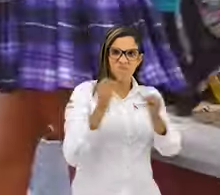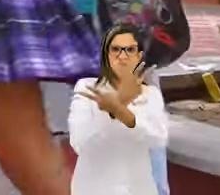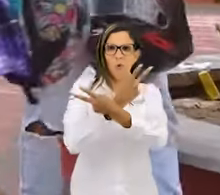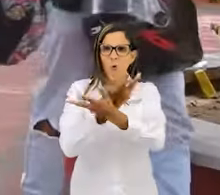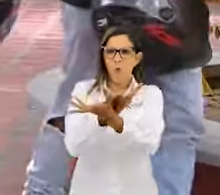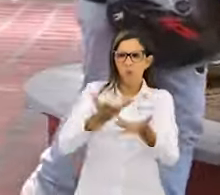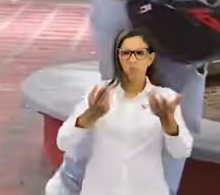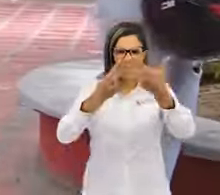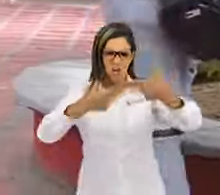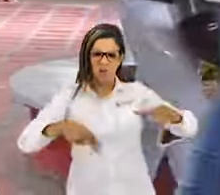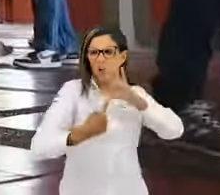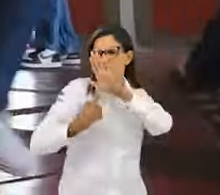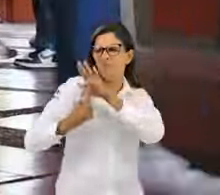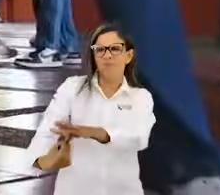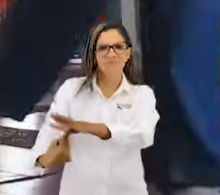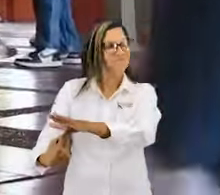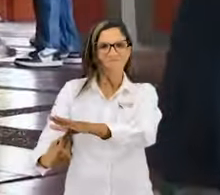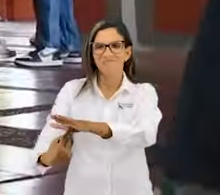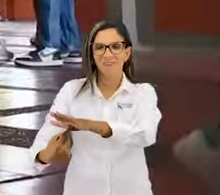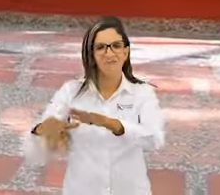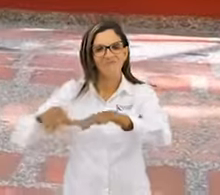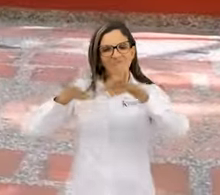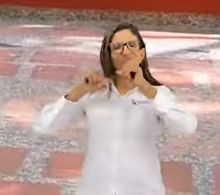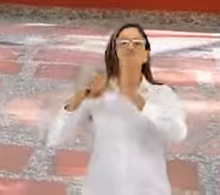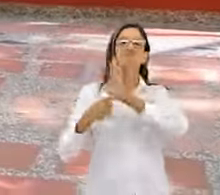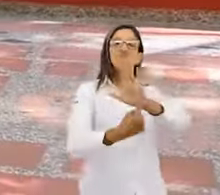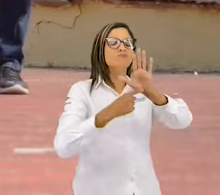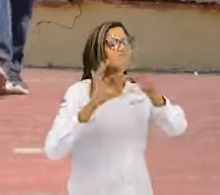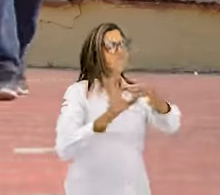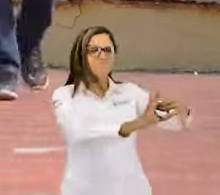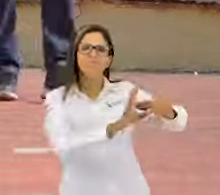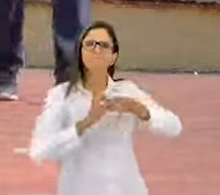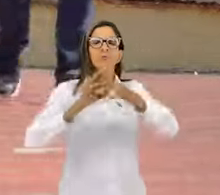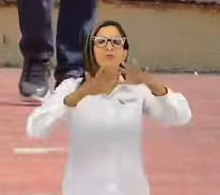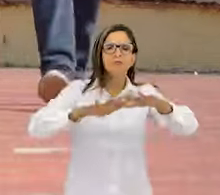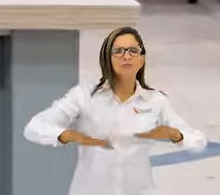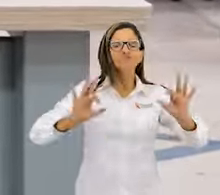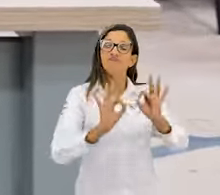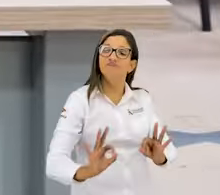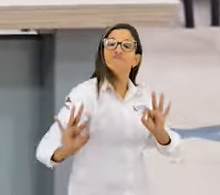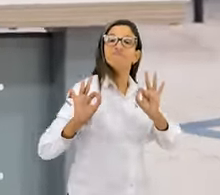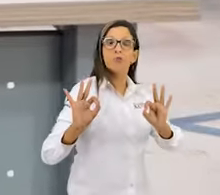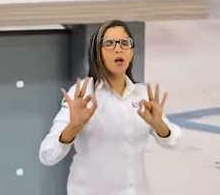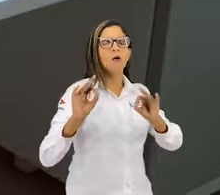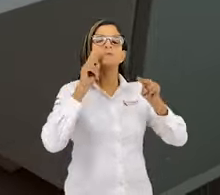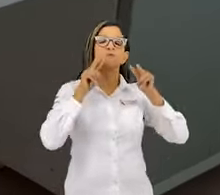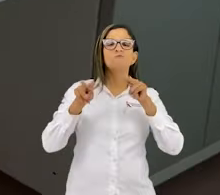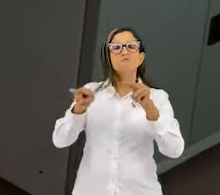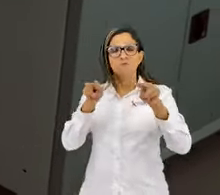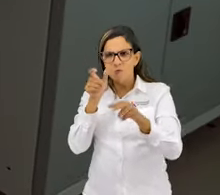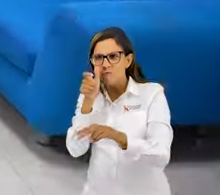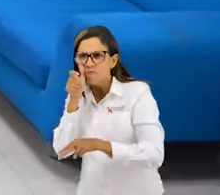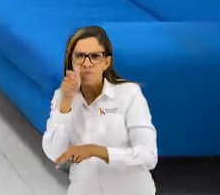superior libre de violencias basadas en género. Queremos seguir avanzando en la consolidación de una universidad que sea un espacio